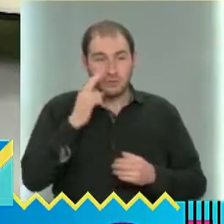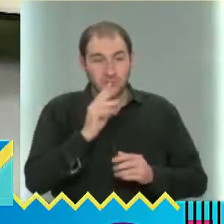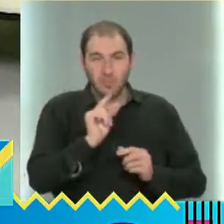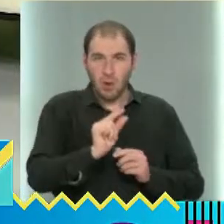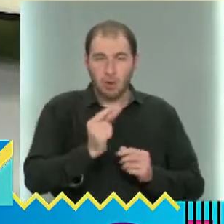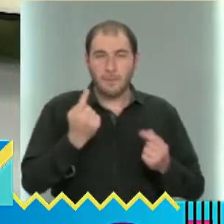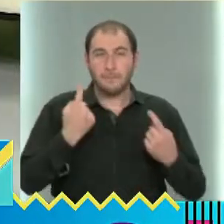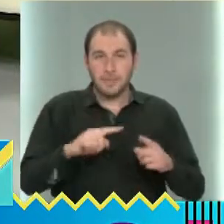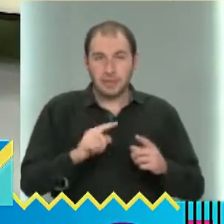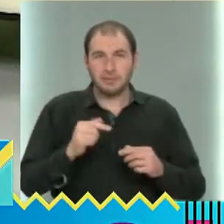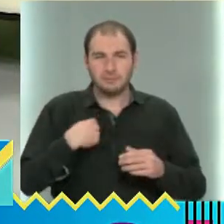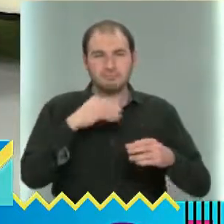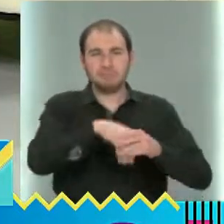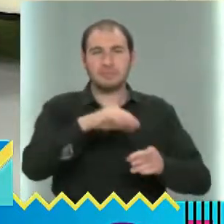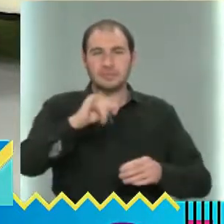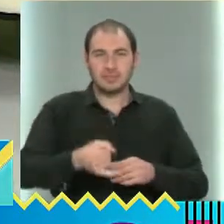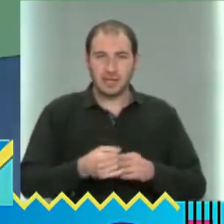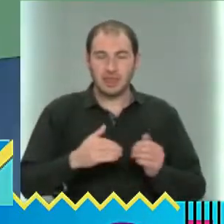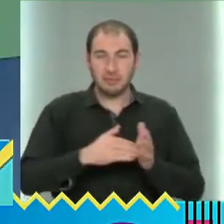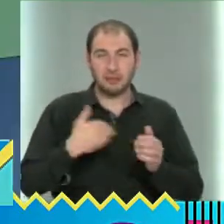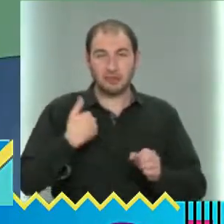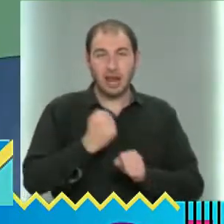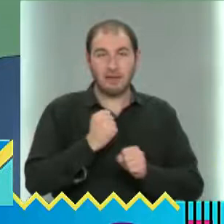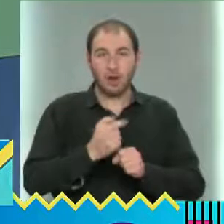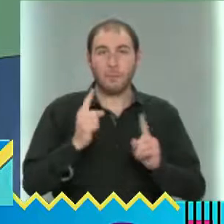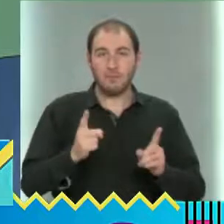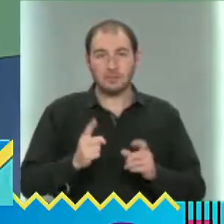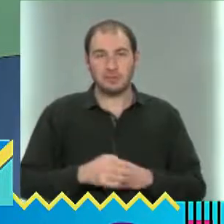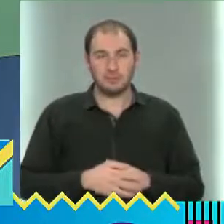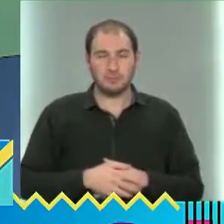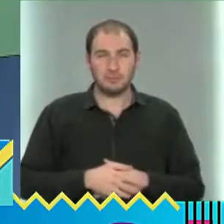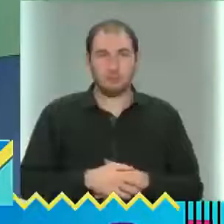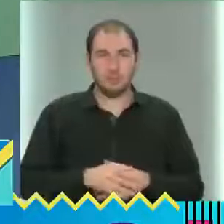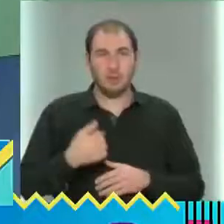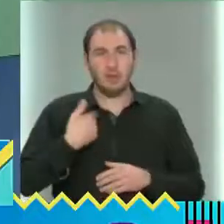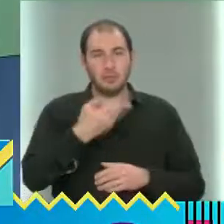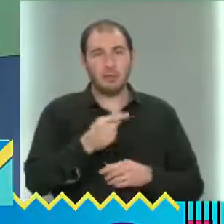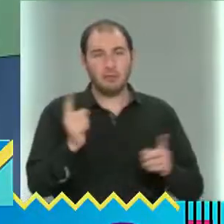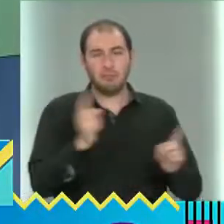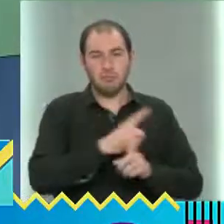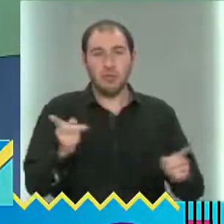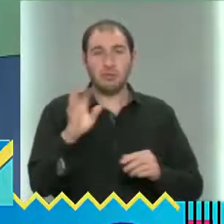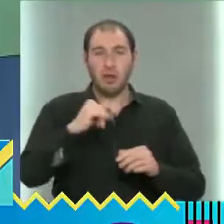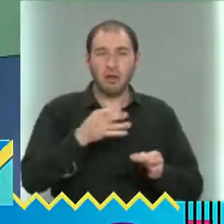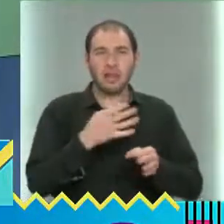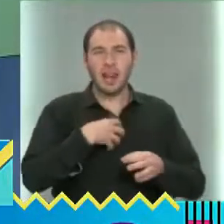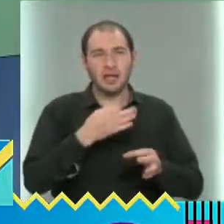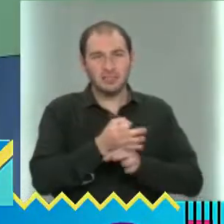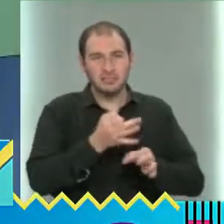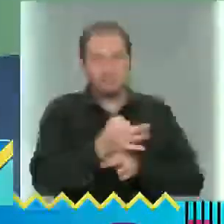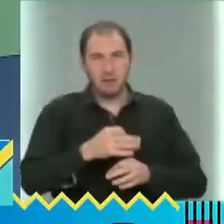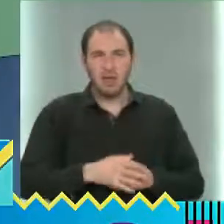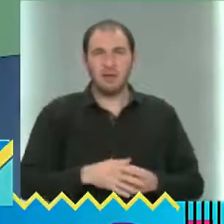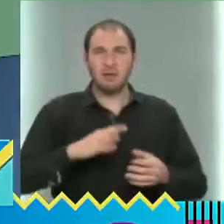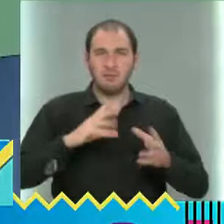demasiado, pero un poquito puedo meterme en base a mi trabajo como docente. Voy, entro, salgo todos los días, doy clases. es un